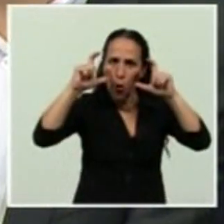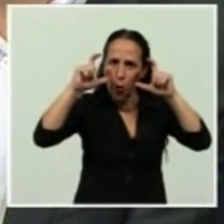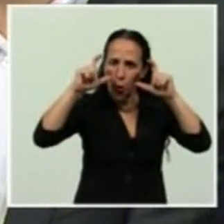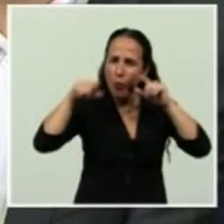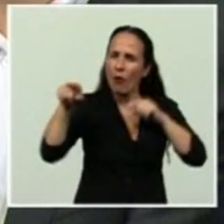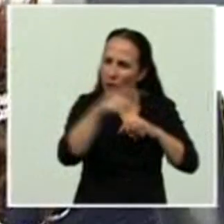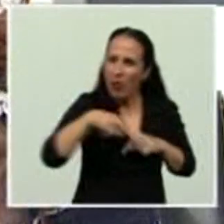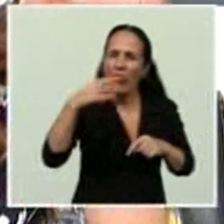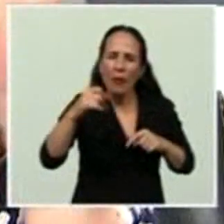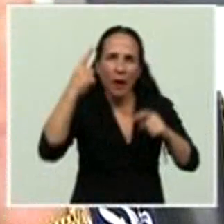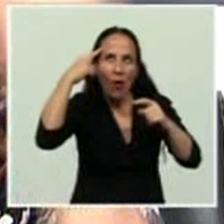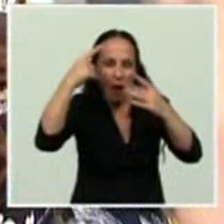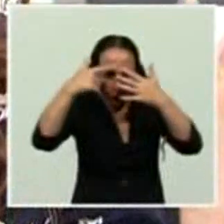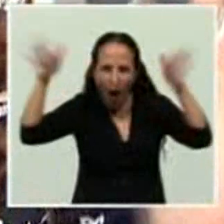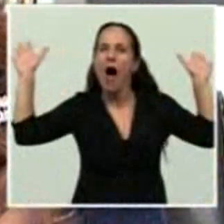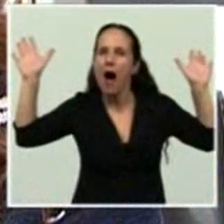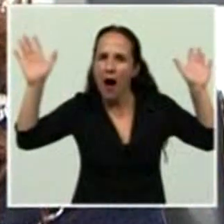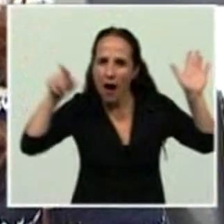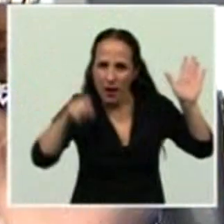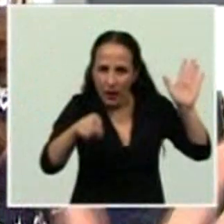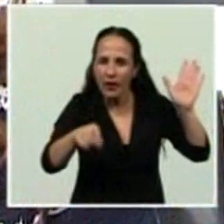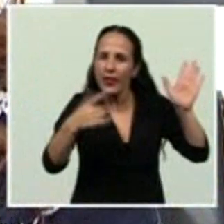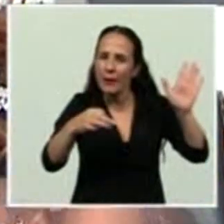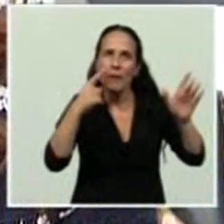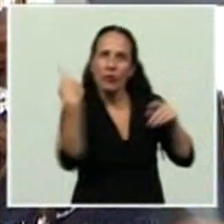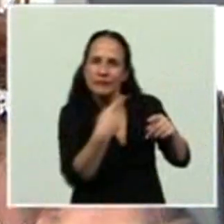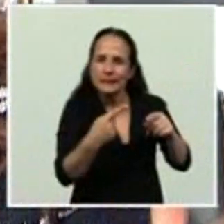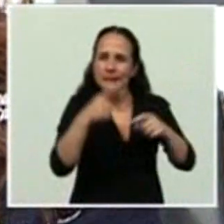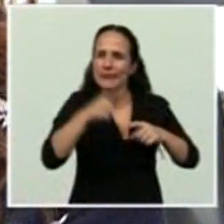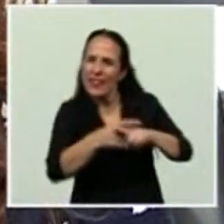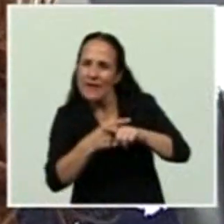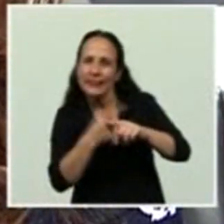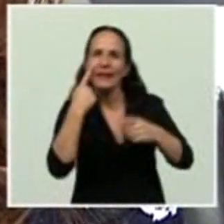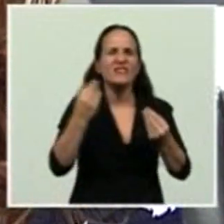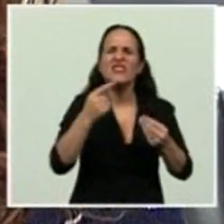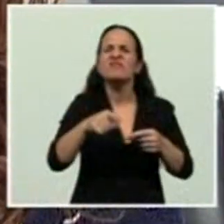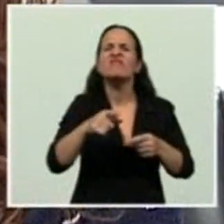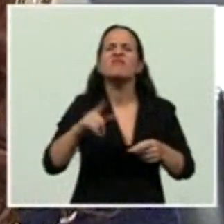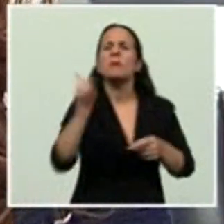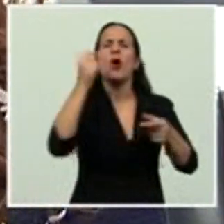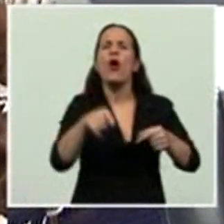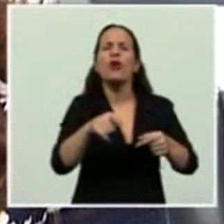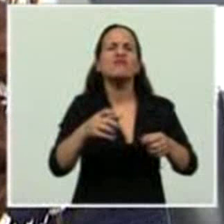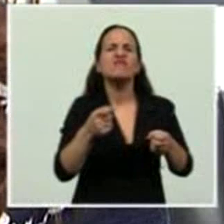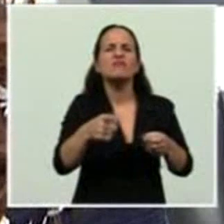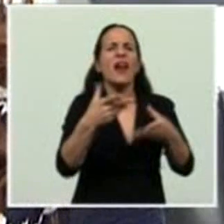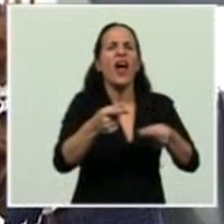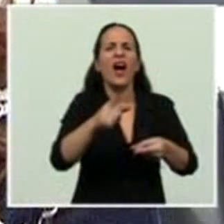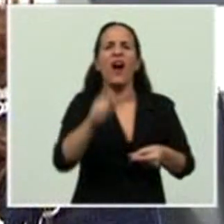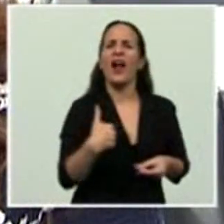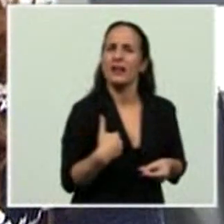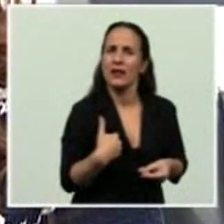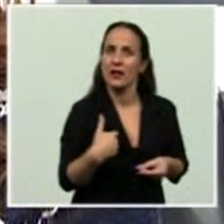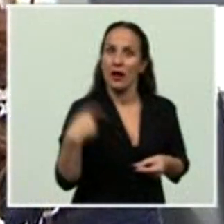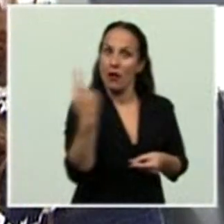todo despejemos las neuronas tengamos amplitud de criterio discutamos debatamos lo que es mejor para el país pero por favor no perdamos de